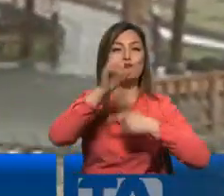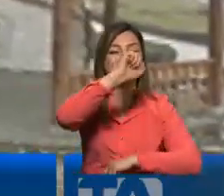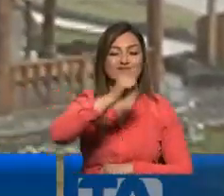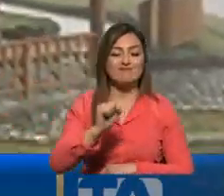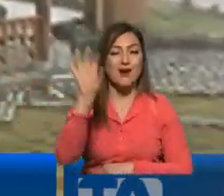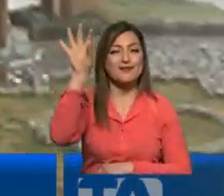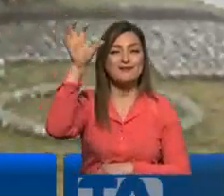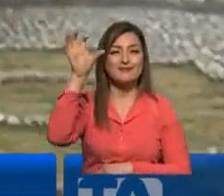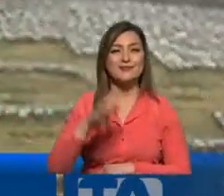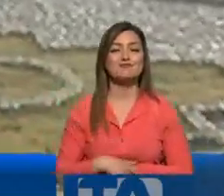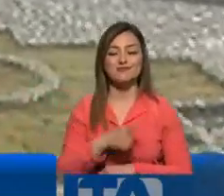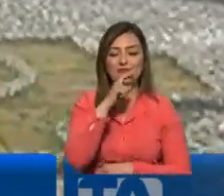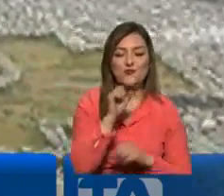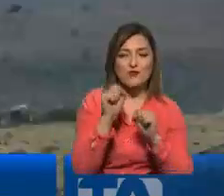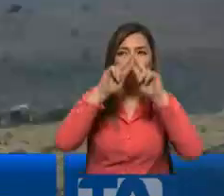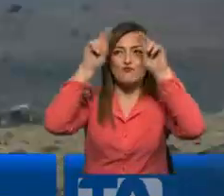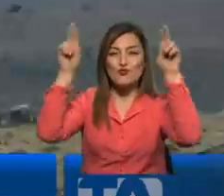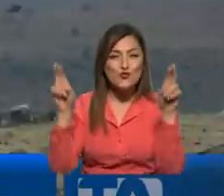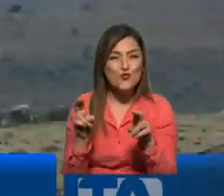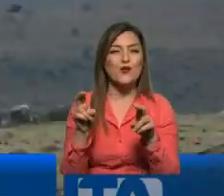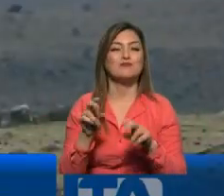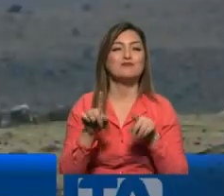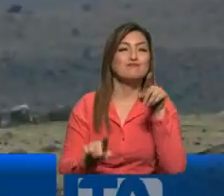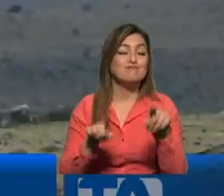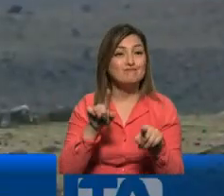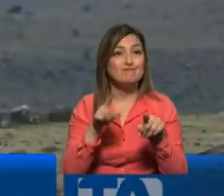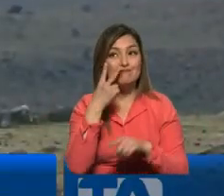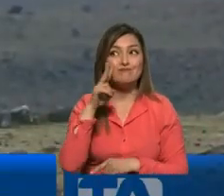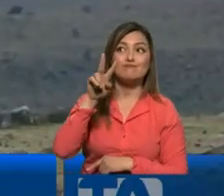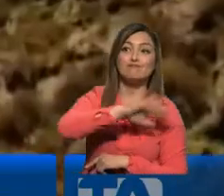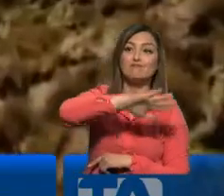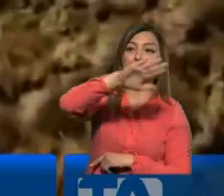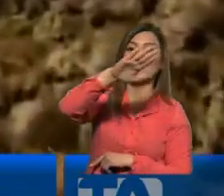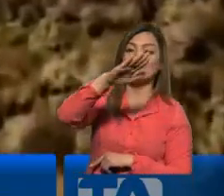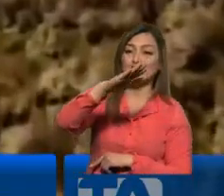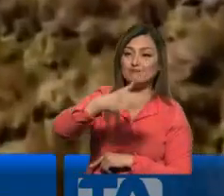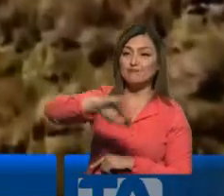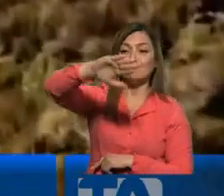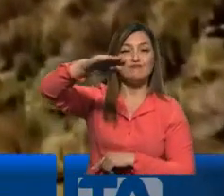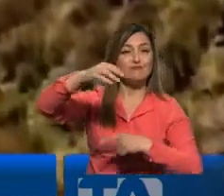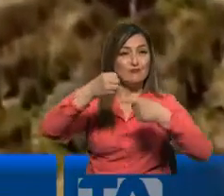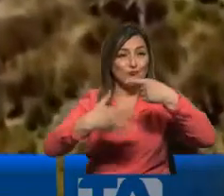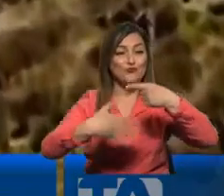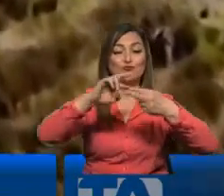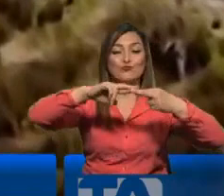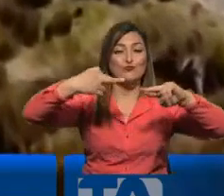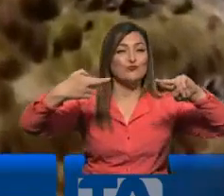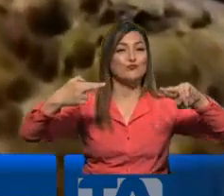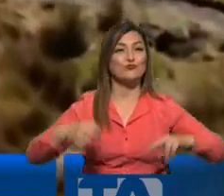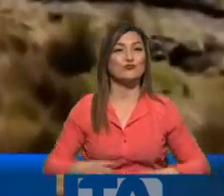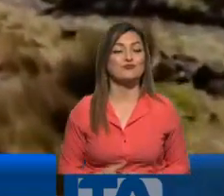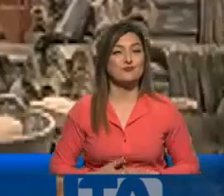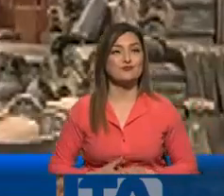que su clima es así, frío, nublado. A veces se puede apreciar las montañas que caracterizan a esta región del